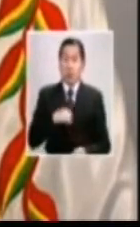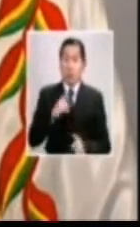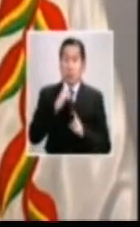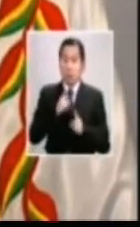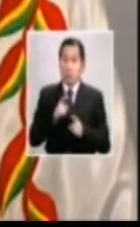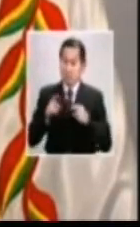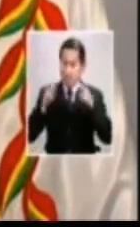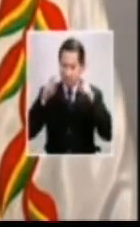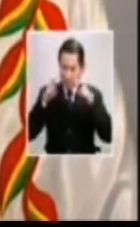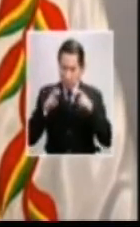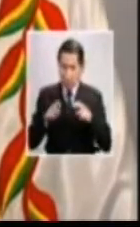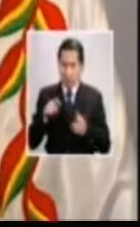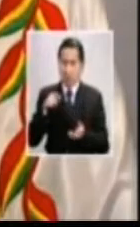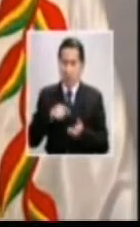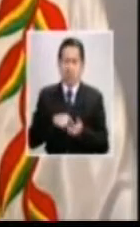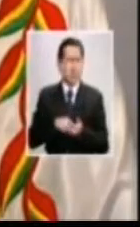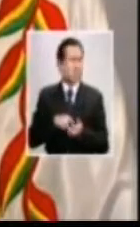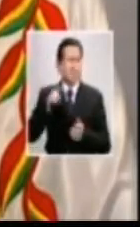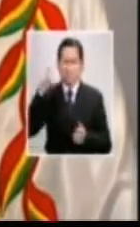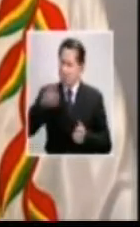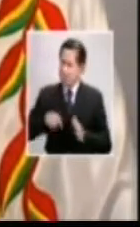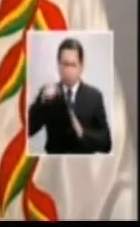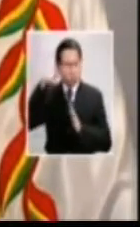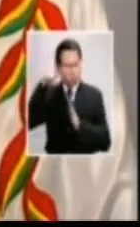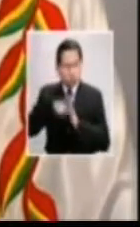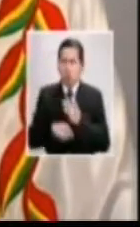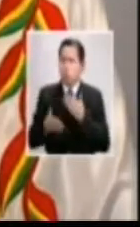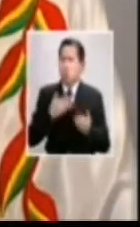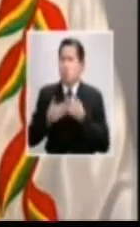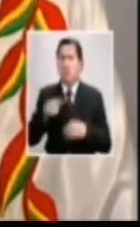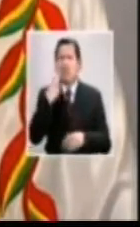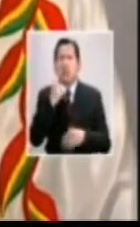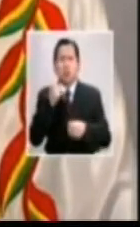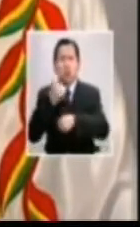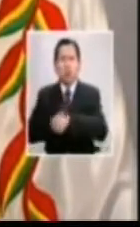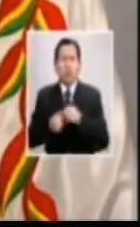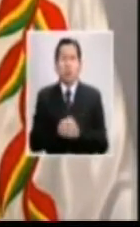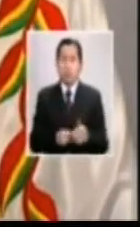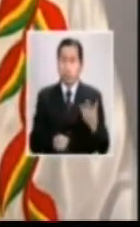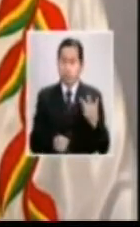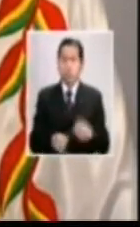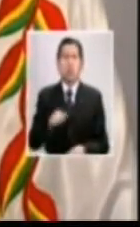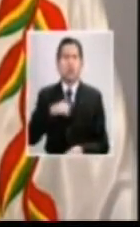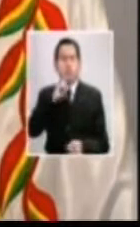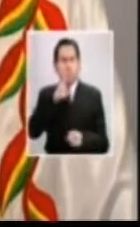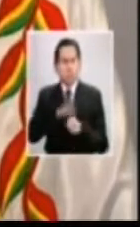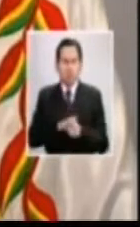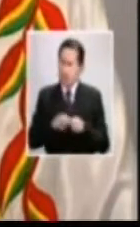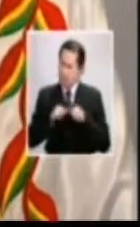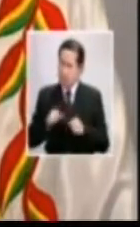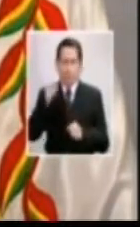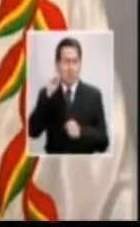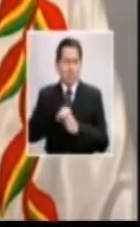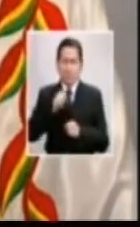Una carta ambigua, una carta que no es clara, que sencillamente se podría haber dicho que cuáles eran las bases científicas